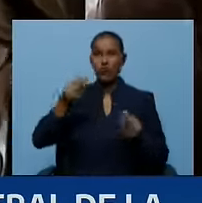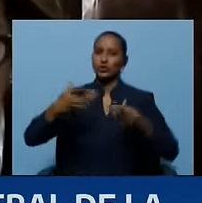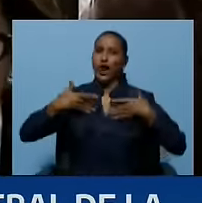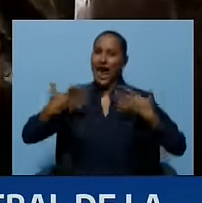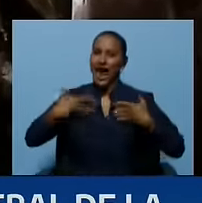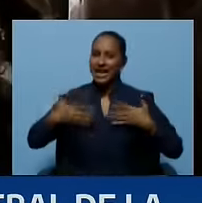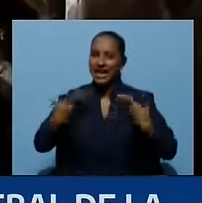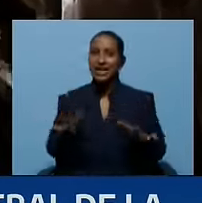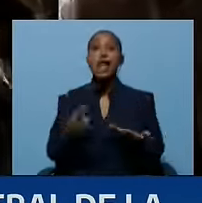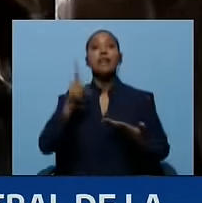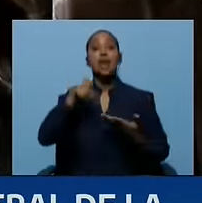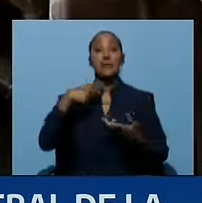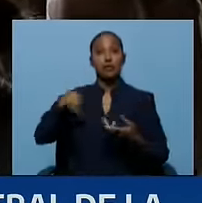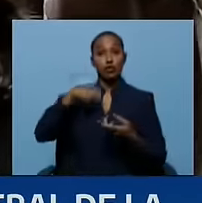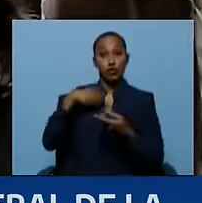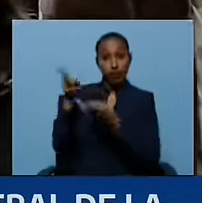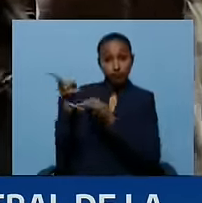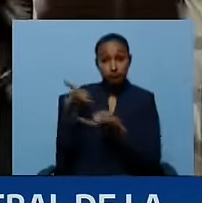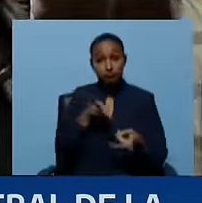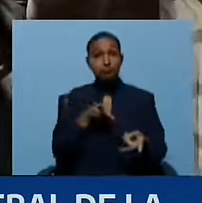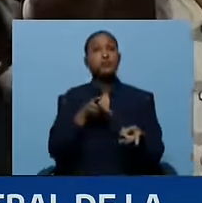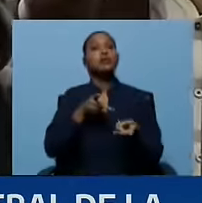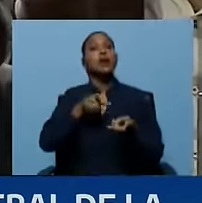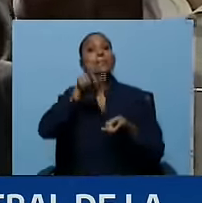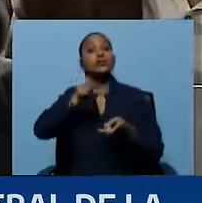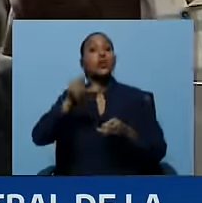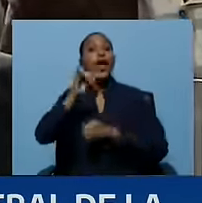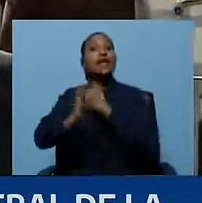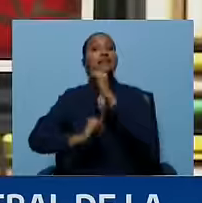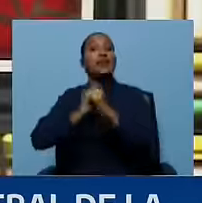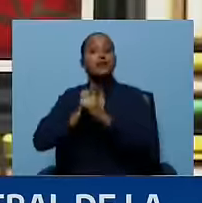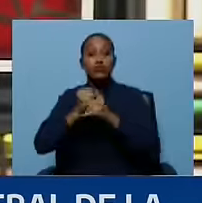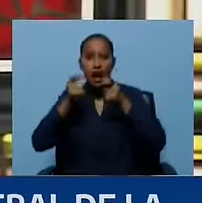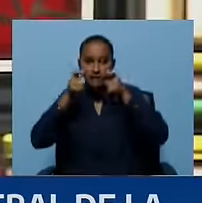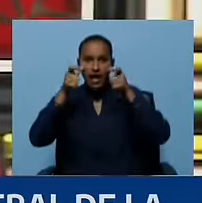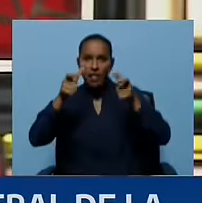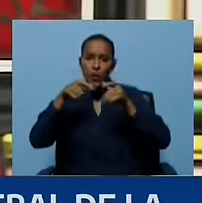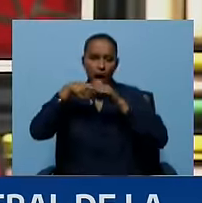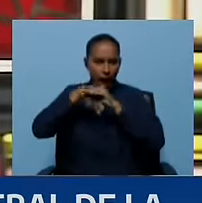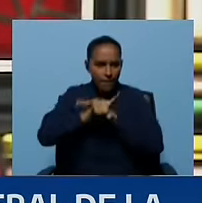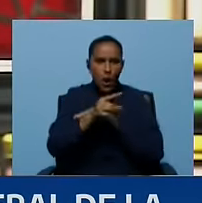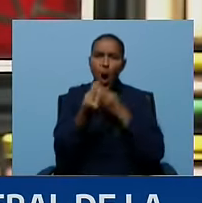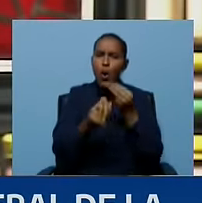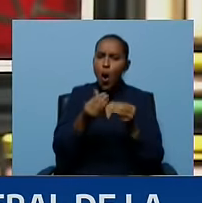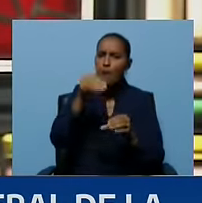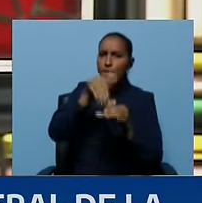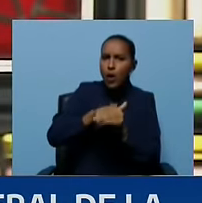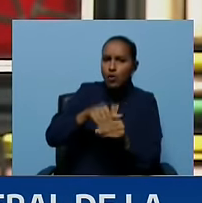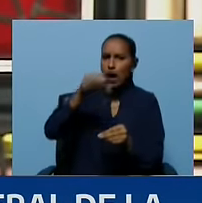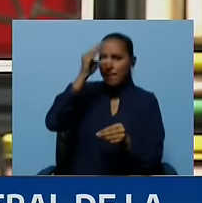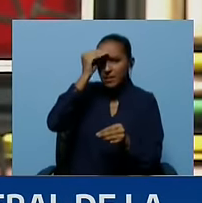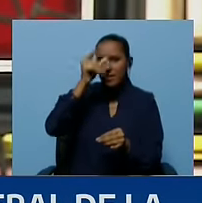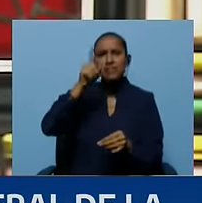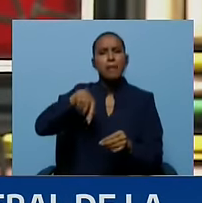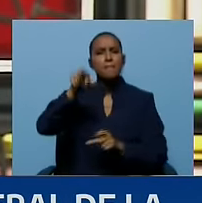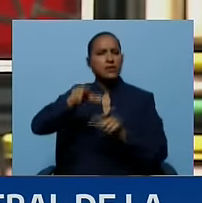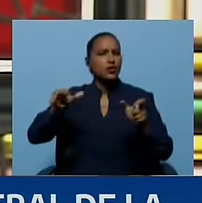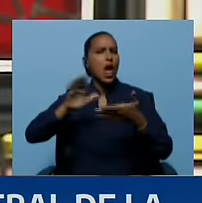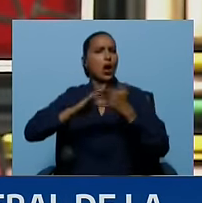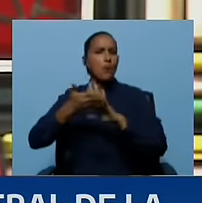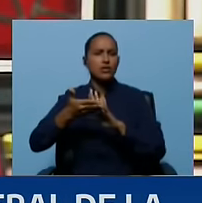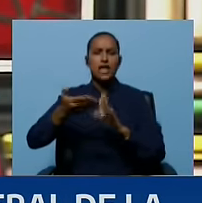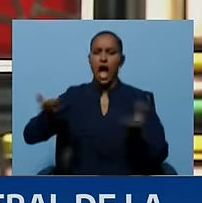veedores internacionales en los centros electorales, como caracteriza al pueblo venezolano, con cantos, con alegría, con sancocho comunero, con